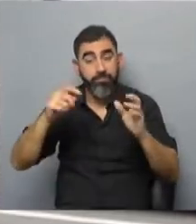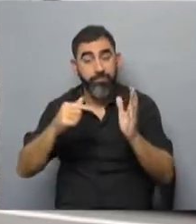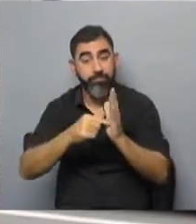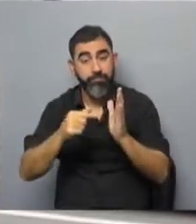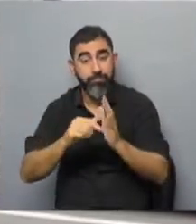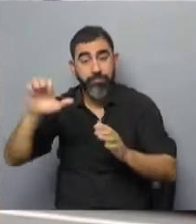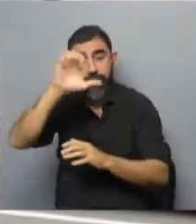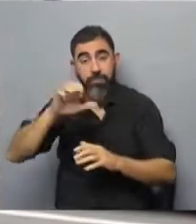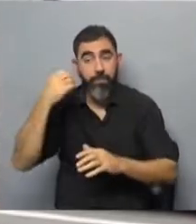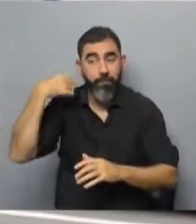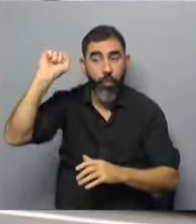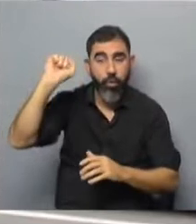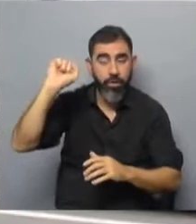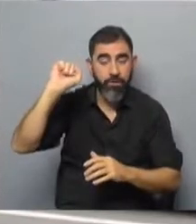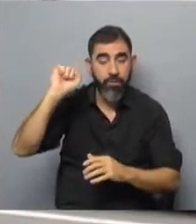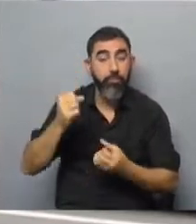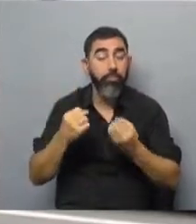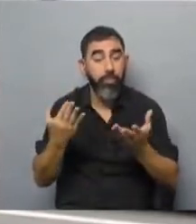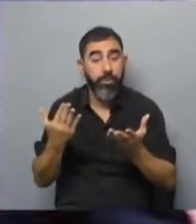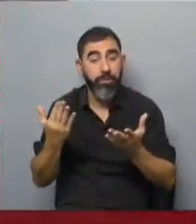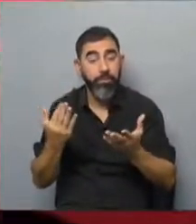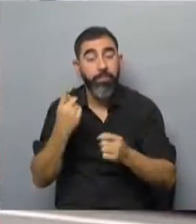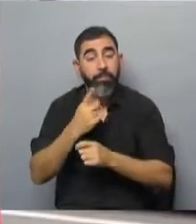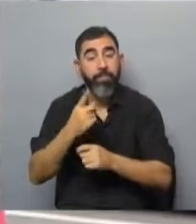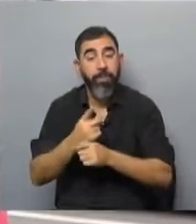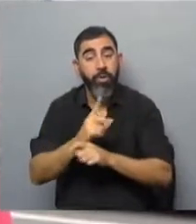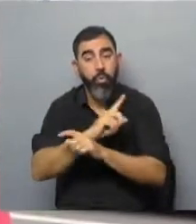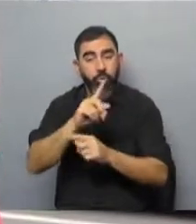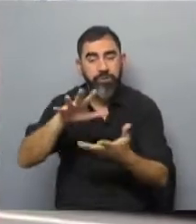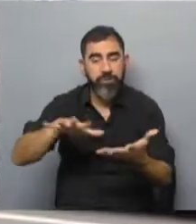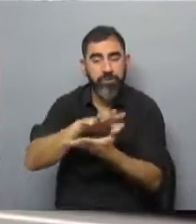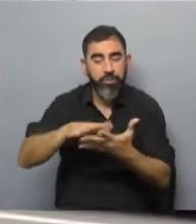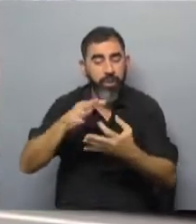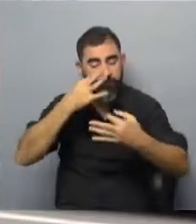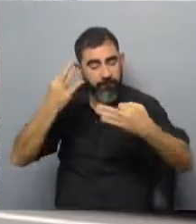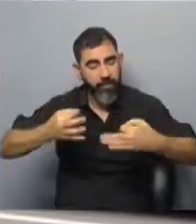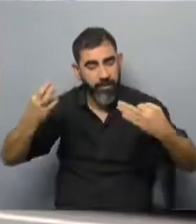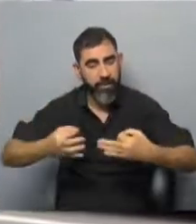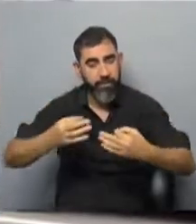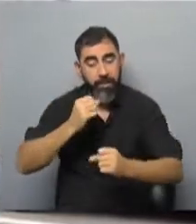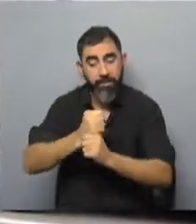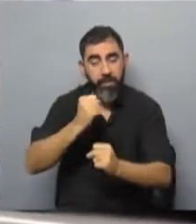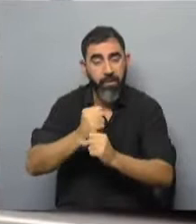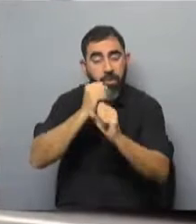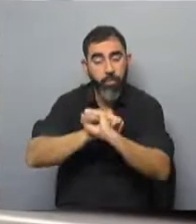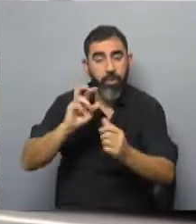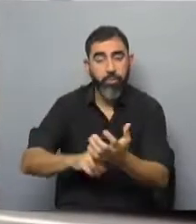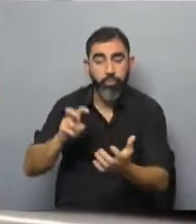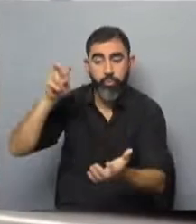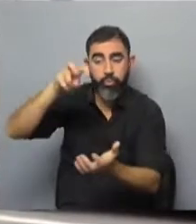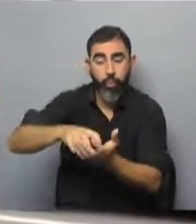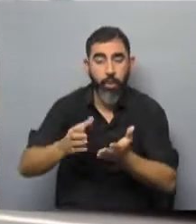la empresa incumple porque primero que no estaban las condiciones materiales para que el trabajador pueda abordar el